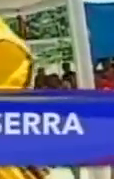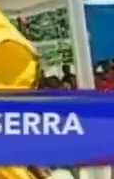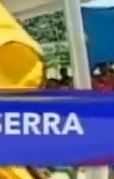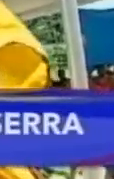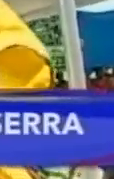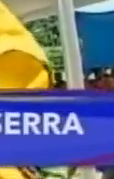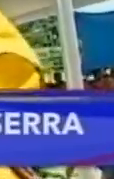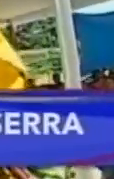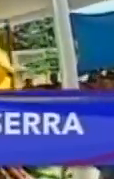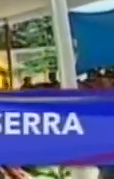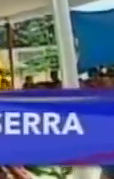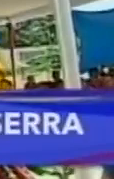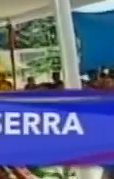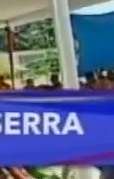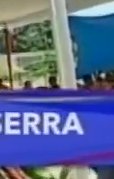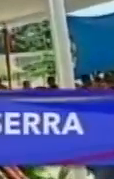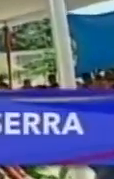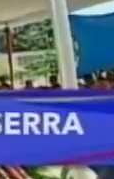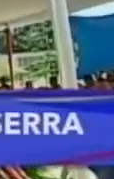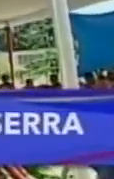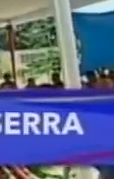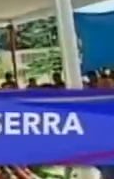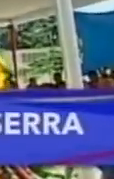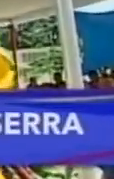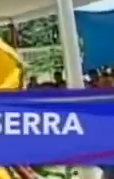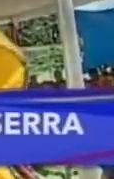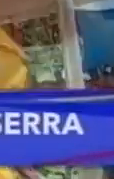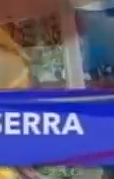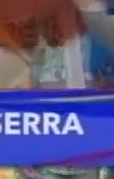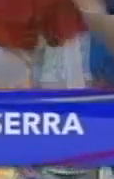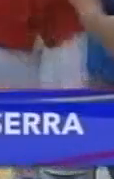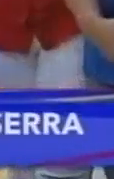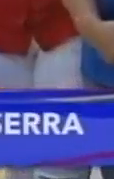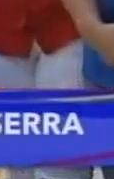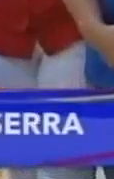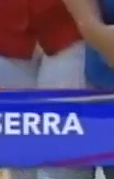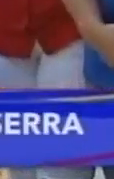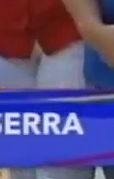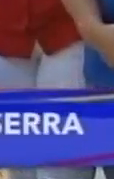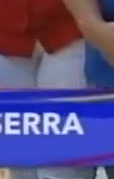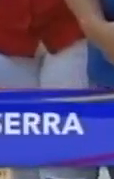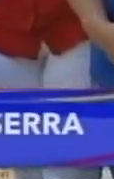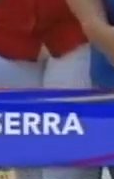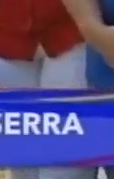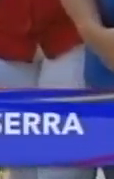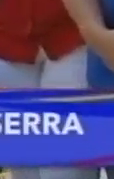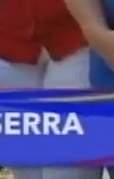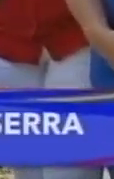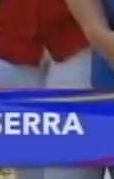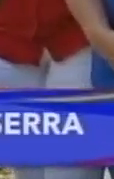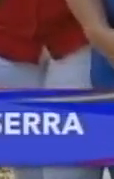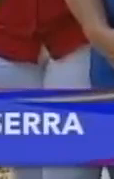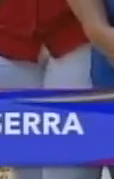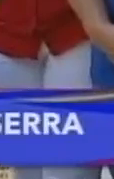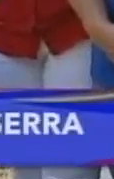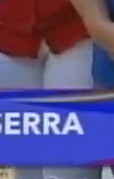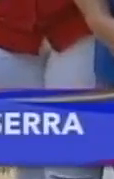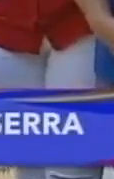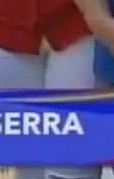puede creer. Tan rápido te nos fuiste, soldado patriota fiel. Mi comandante me